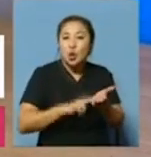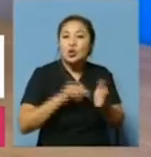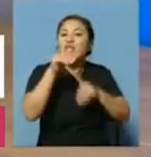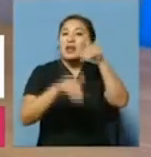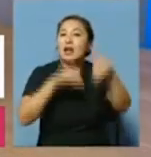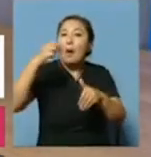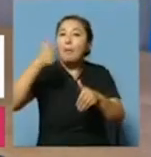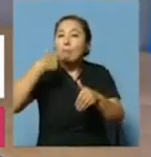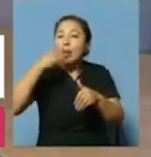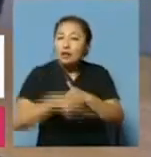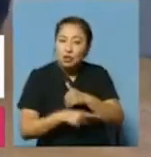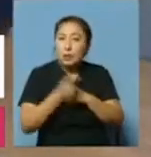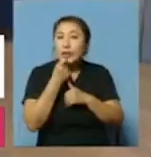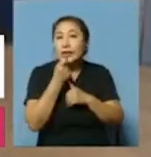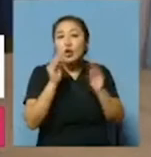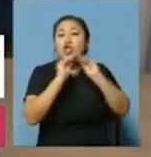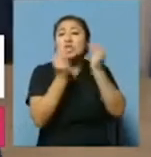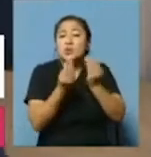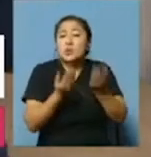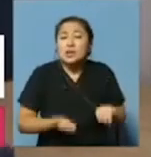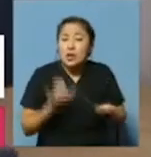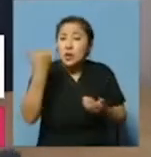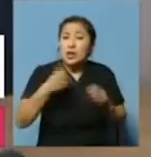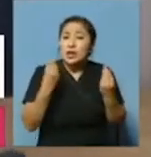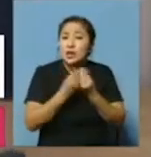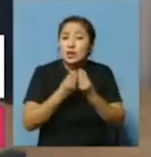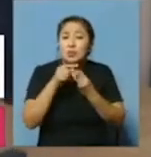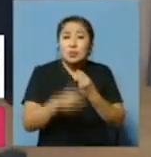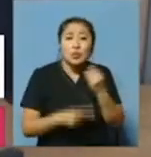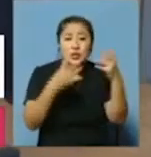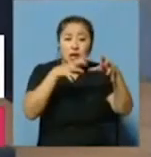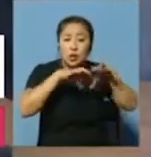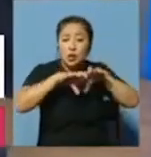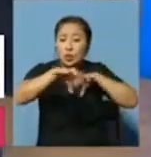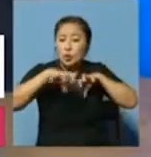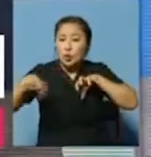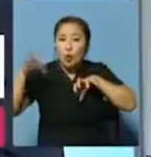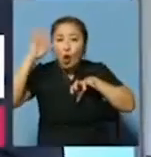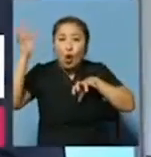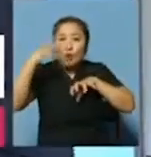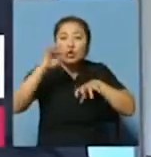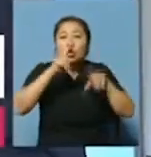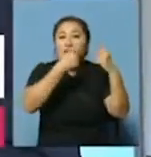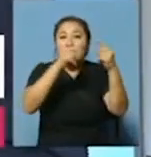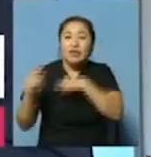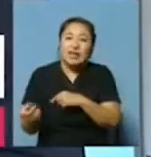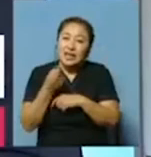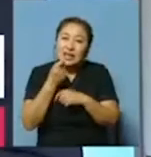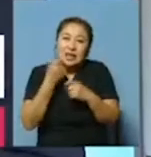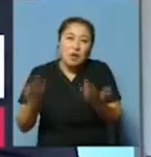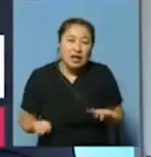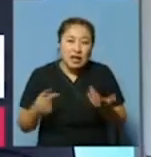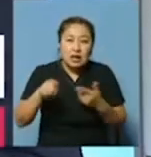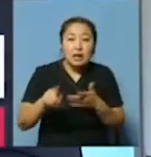las pasos dos principalmente los resultados hay mucha división de opiniones entre los medios hegemónicos